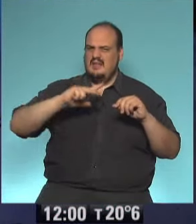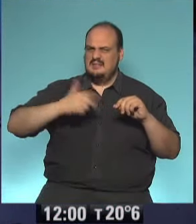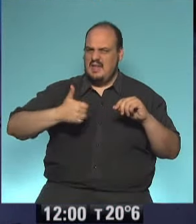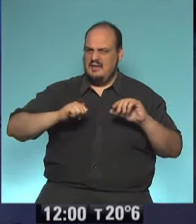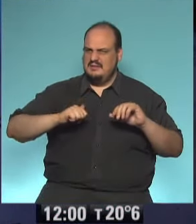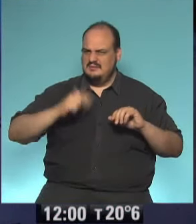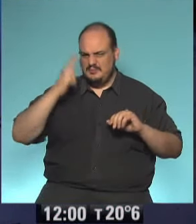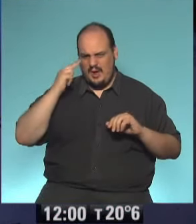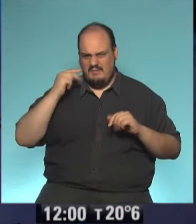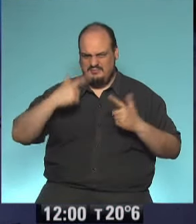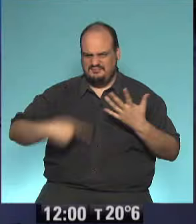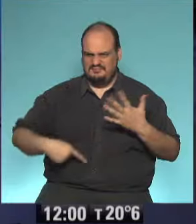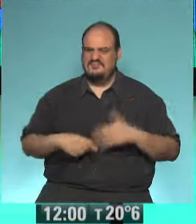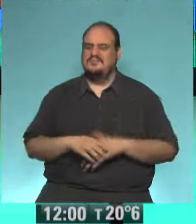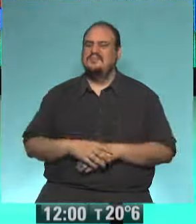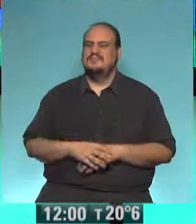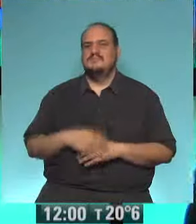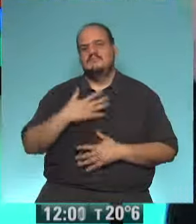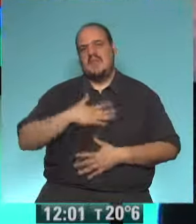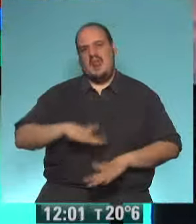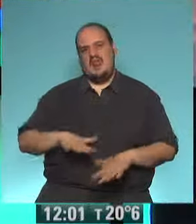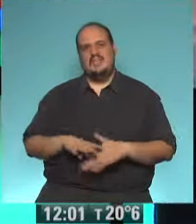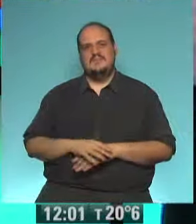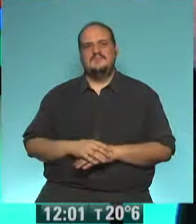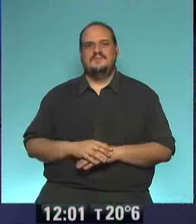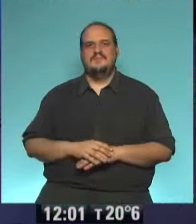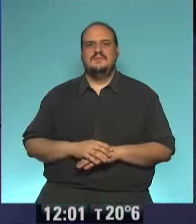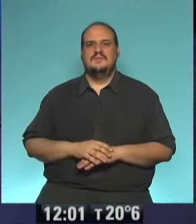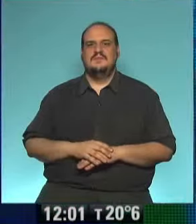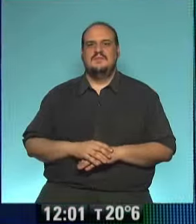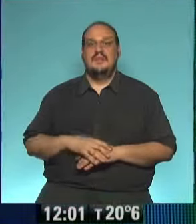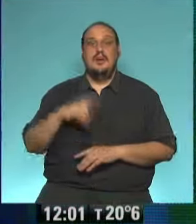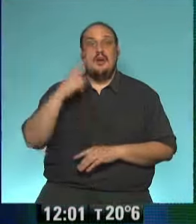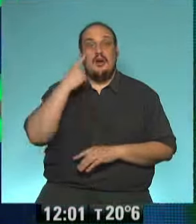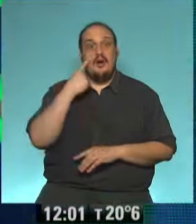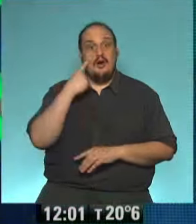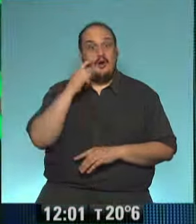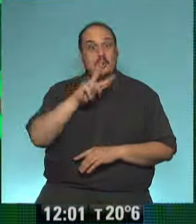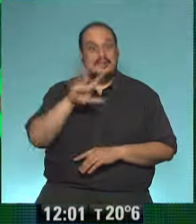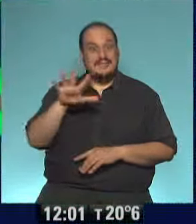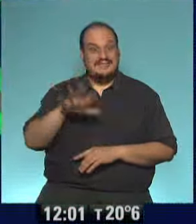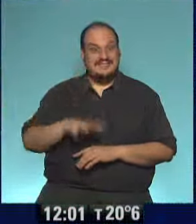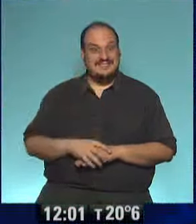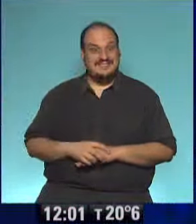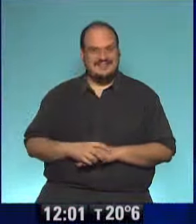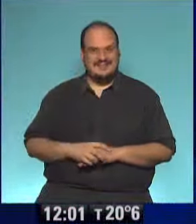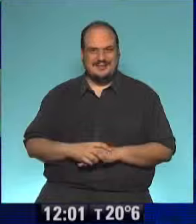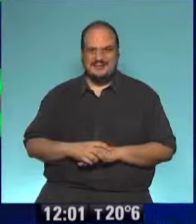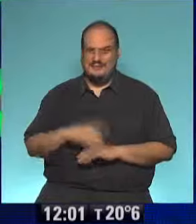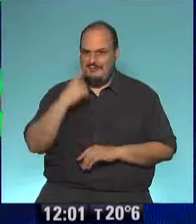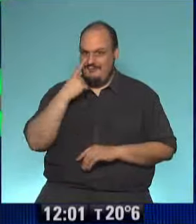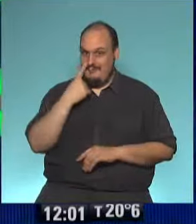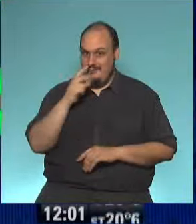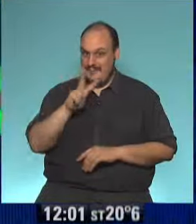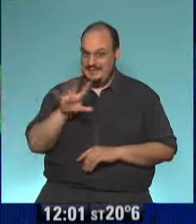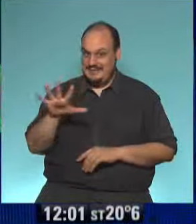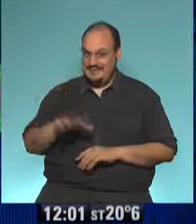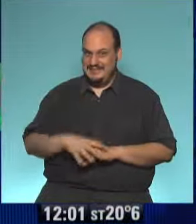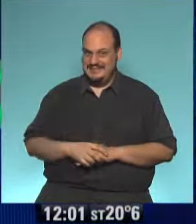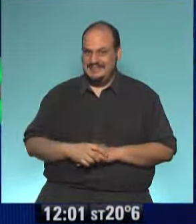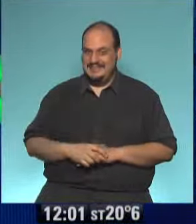el 10, todo tranqui. Todo tranquilo. ¡Vamos! ¡Ojo, no caigas en el 25, Mau, eh! Está cerca, ¿eh? Vamos, va. Guarda